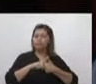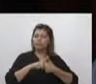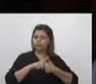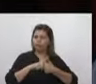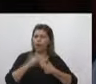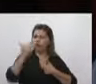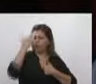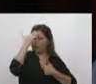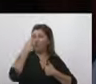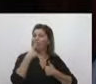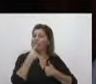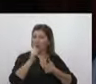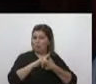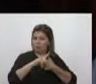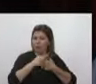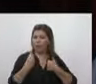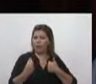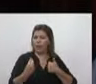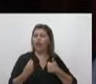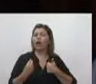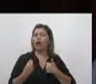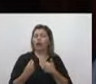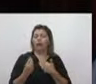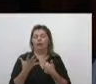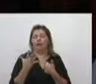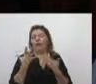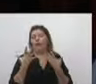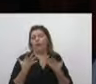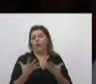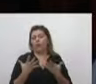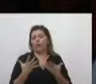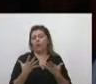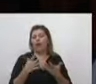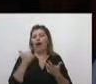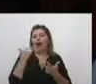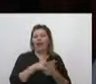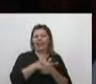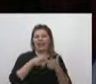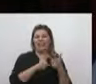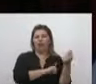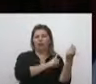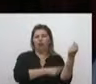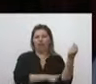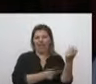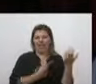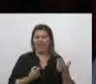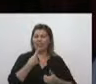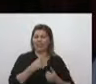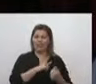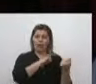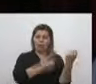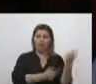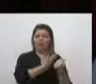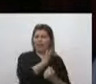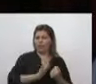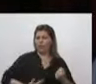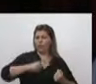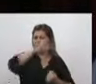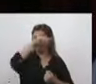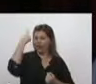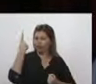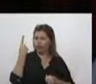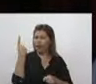evidentemente cedió a la presión o no pudo soportar la presión. Porque acá la única duda que queda en la mesa de chica del presidente